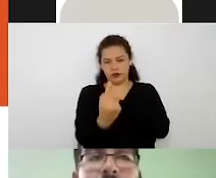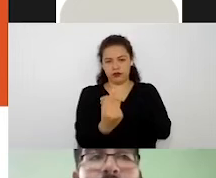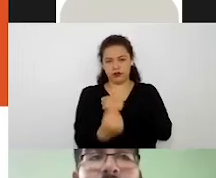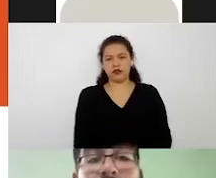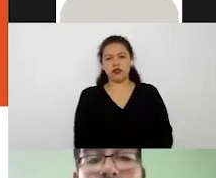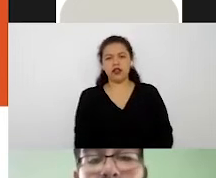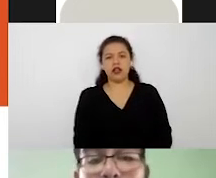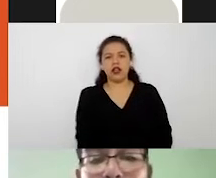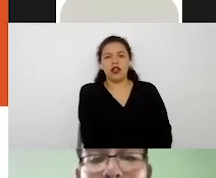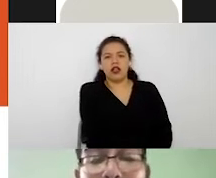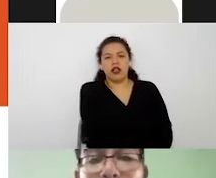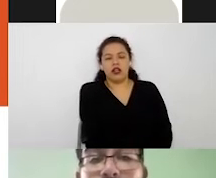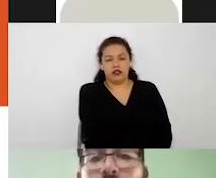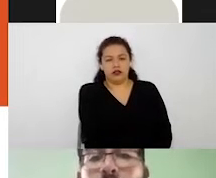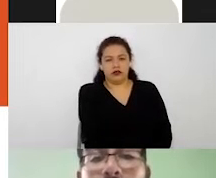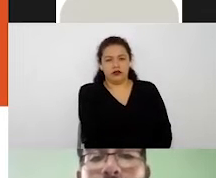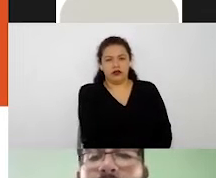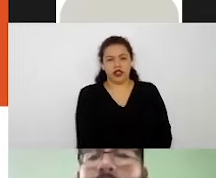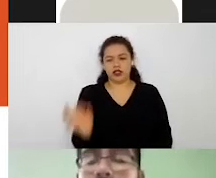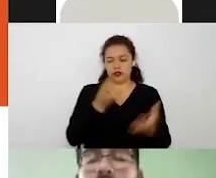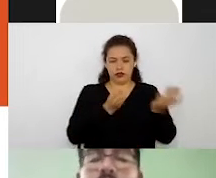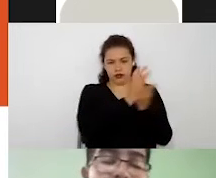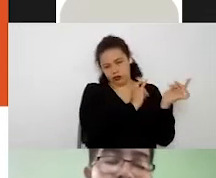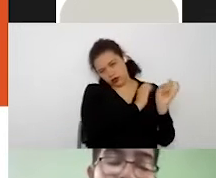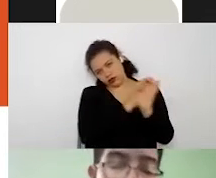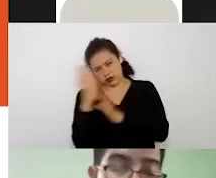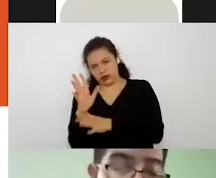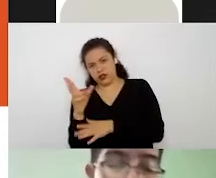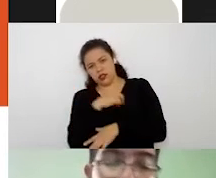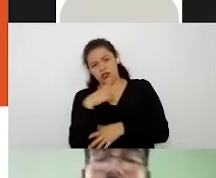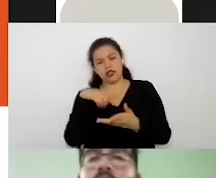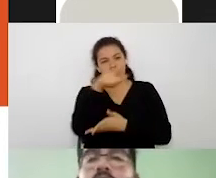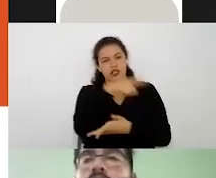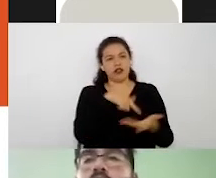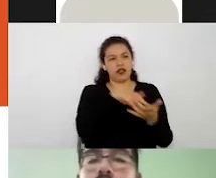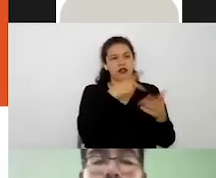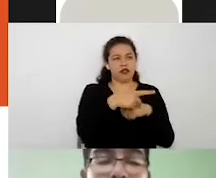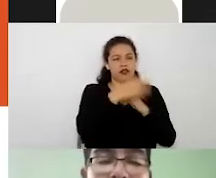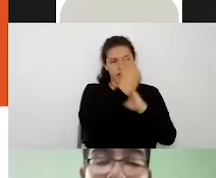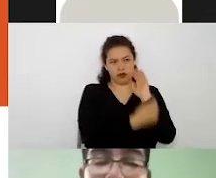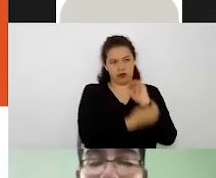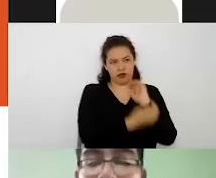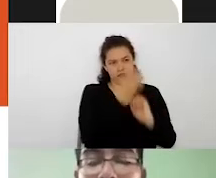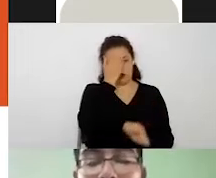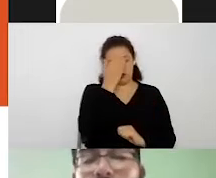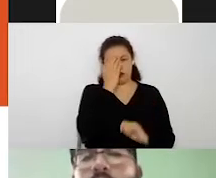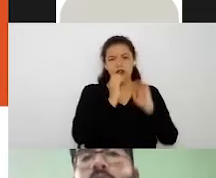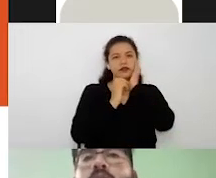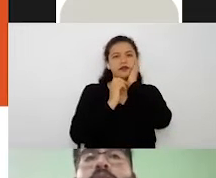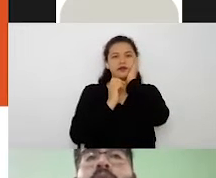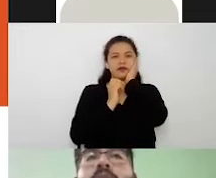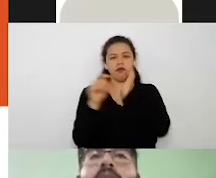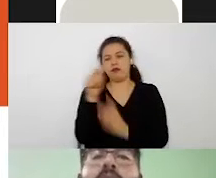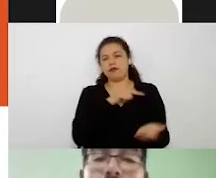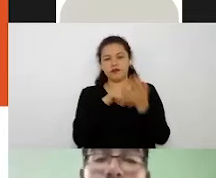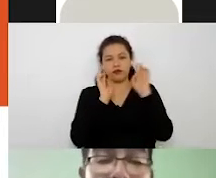eh, es necesario hacer una evacuación o un repliegue, es conocer las zonas de menor riesgo, conocer los puntos de reunión,